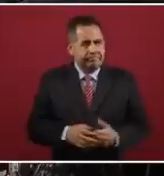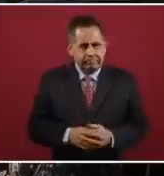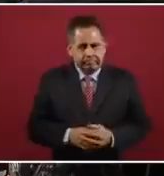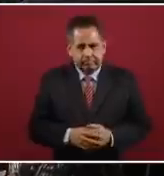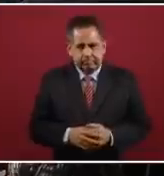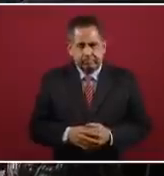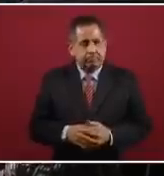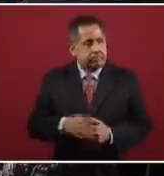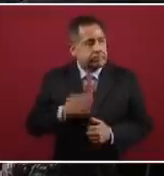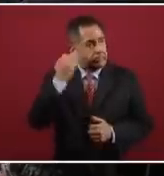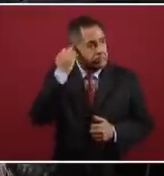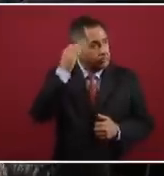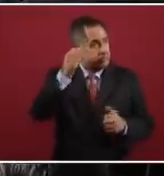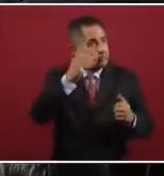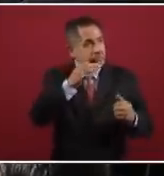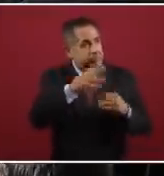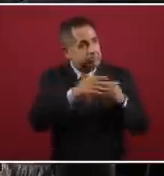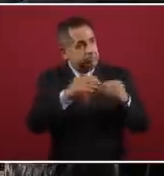de temporada.